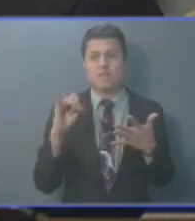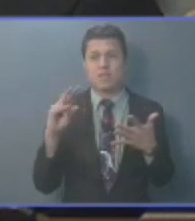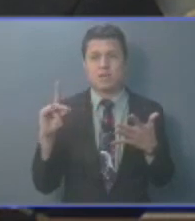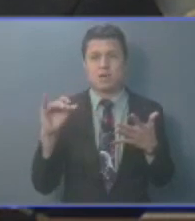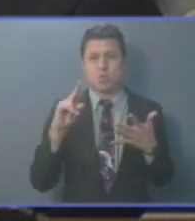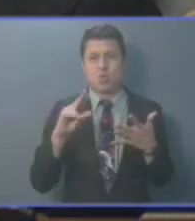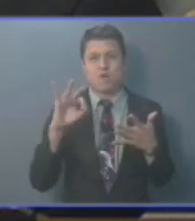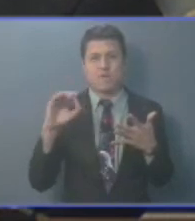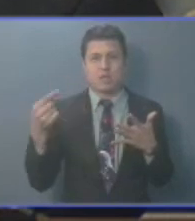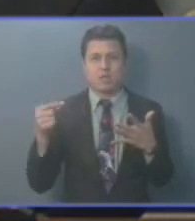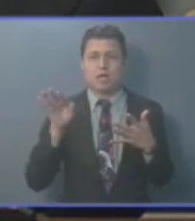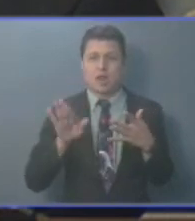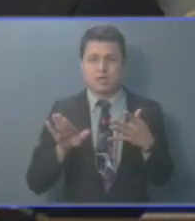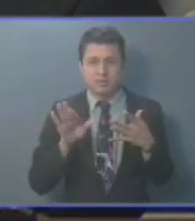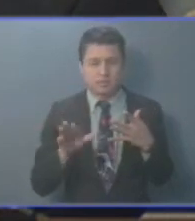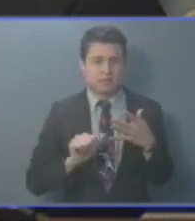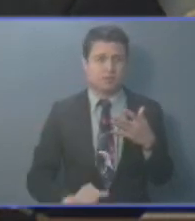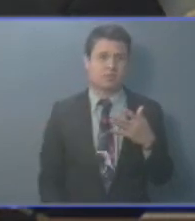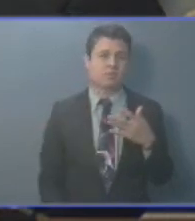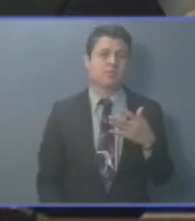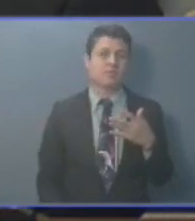Gavidia.